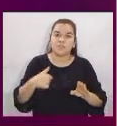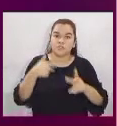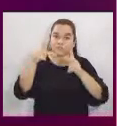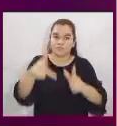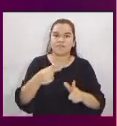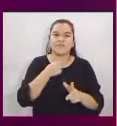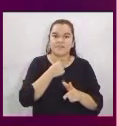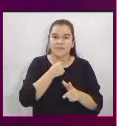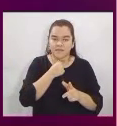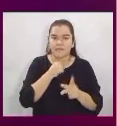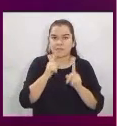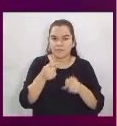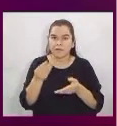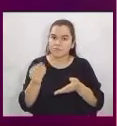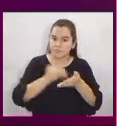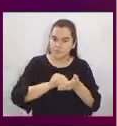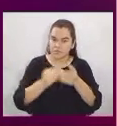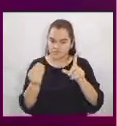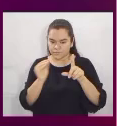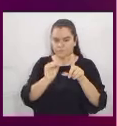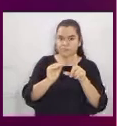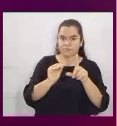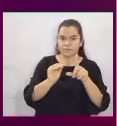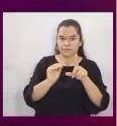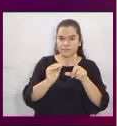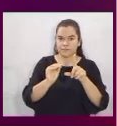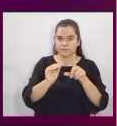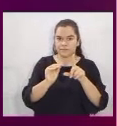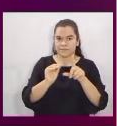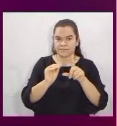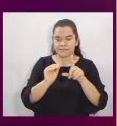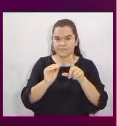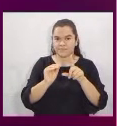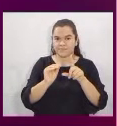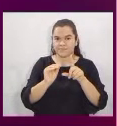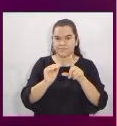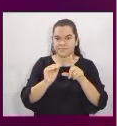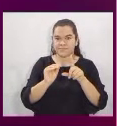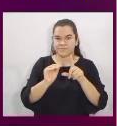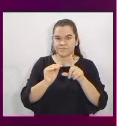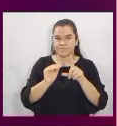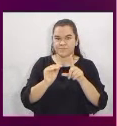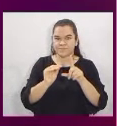la posibilidad de mail, y tal vez me gustaría agregar